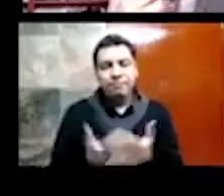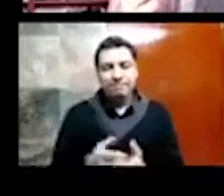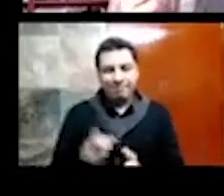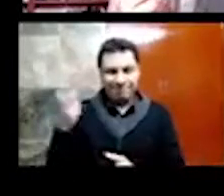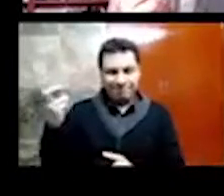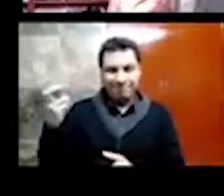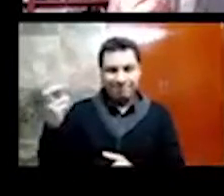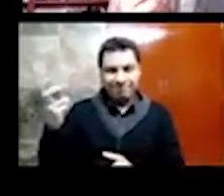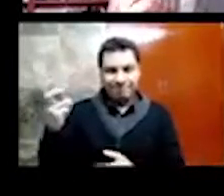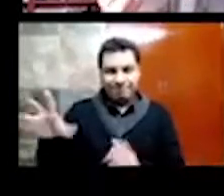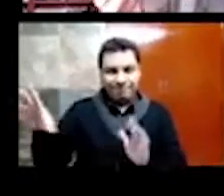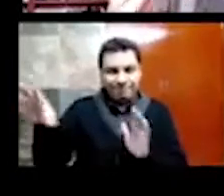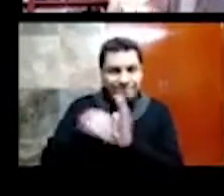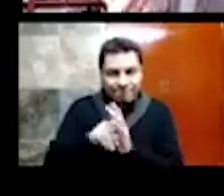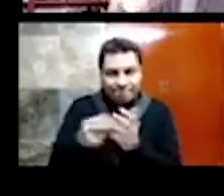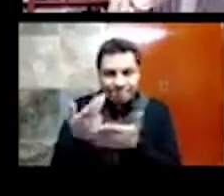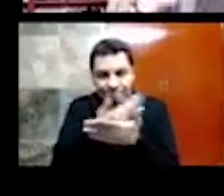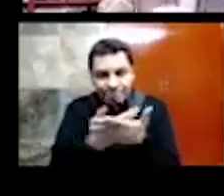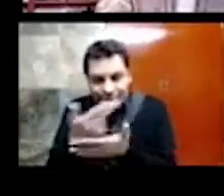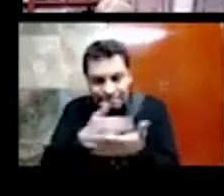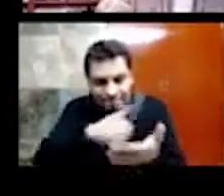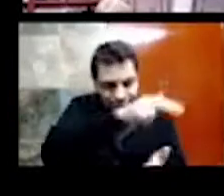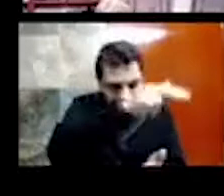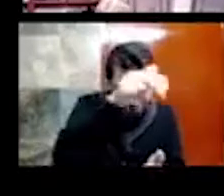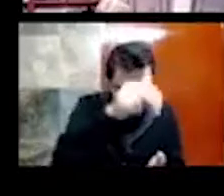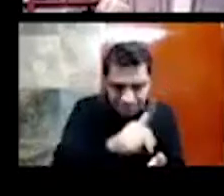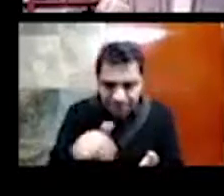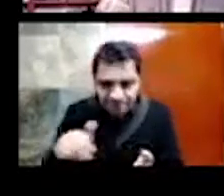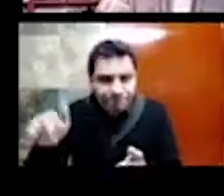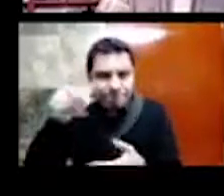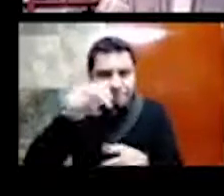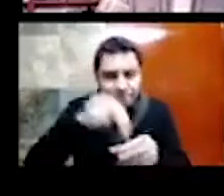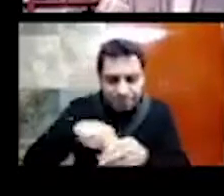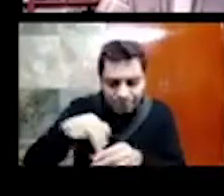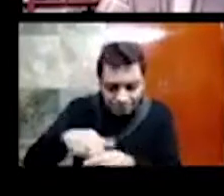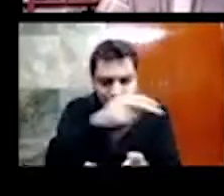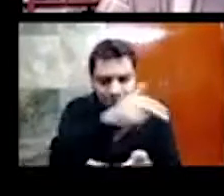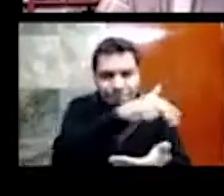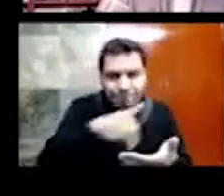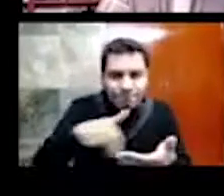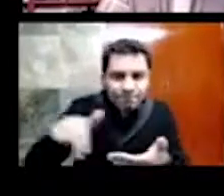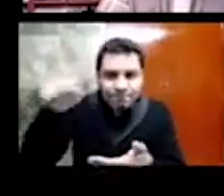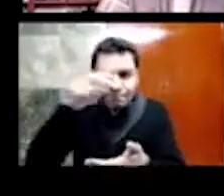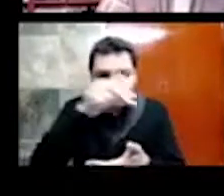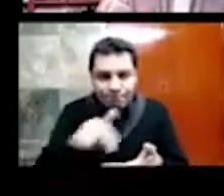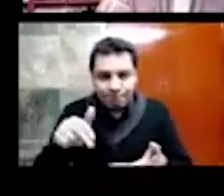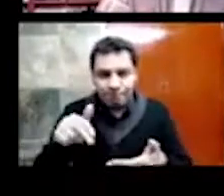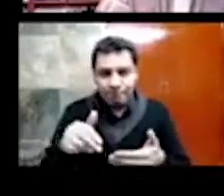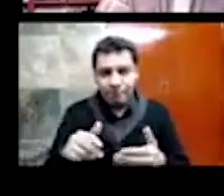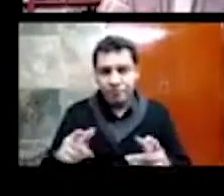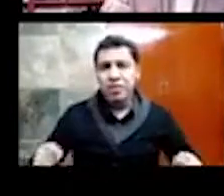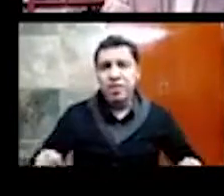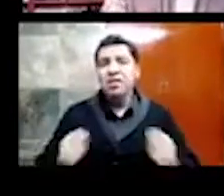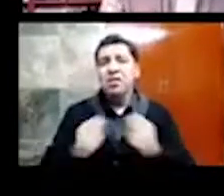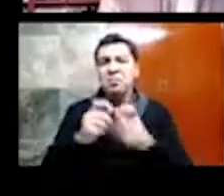aquí, él no tiene empacho en poner el templo como templo mayor a la pirámide del sol de